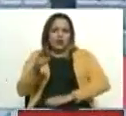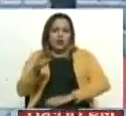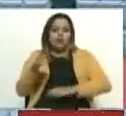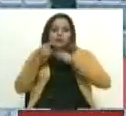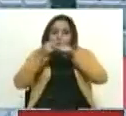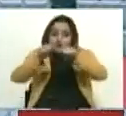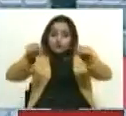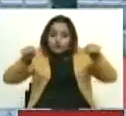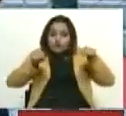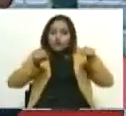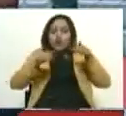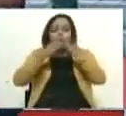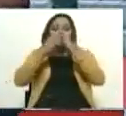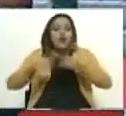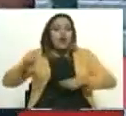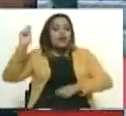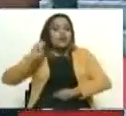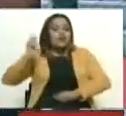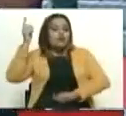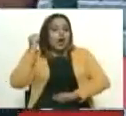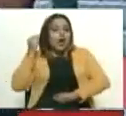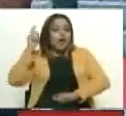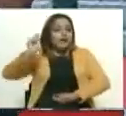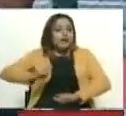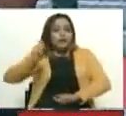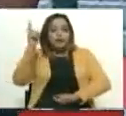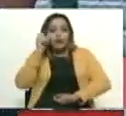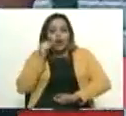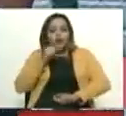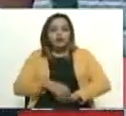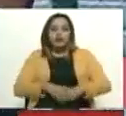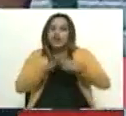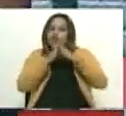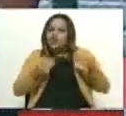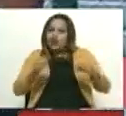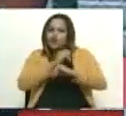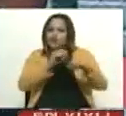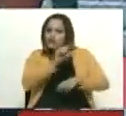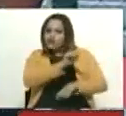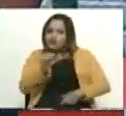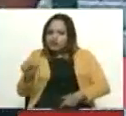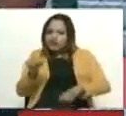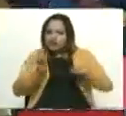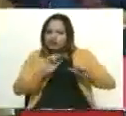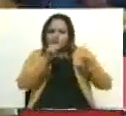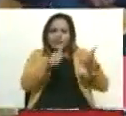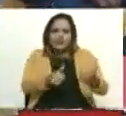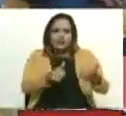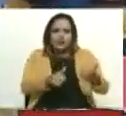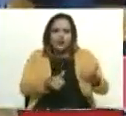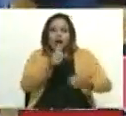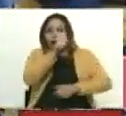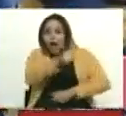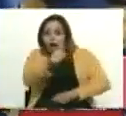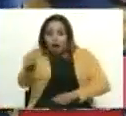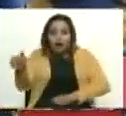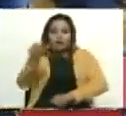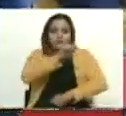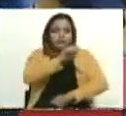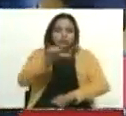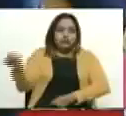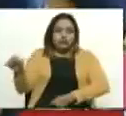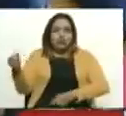a todas las diputadas y a todos los diputados que durante todo este fin de semana y a partir de ahora, cada semana de